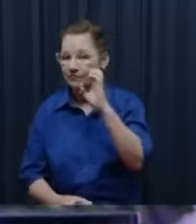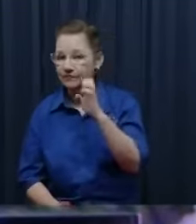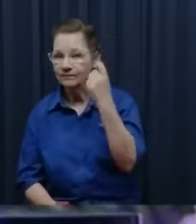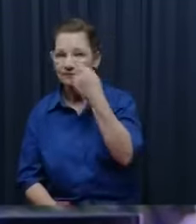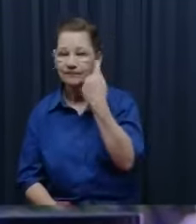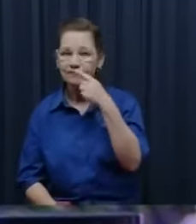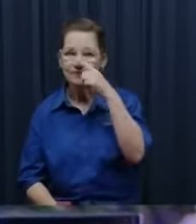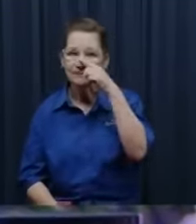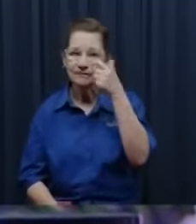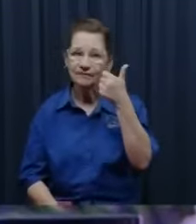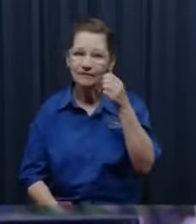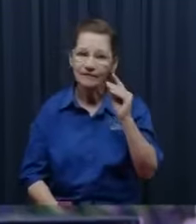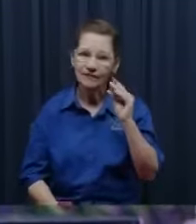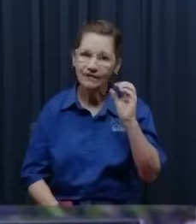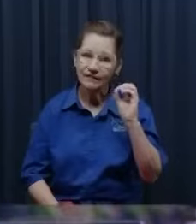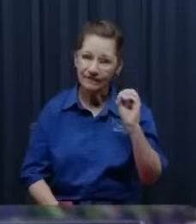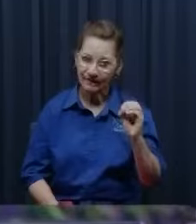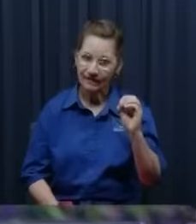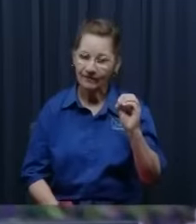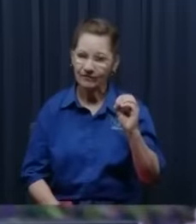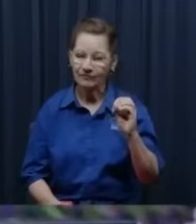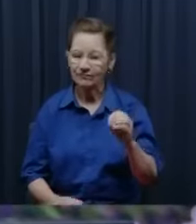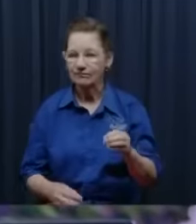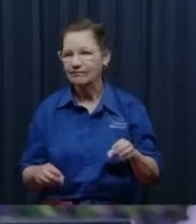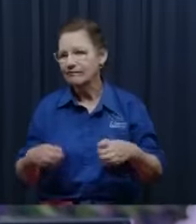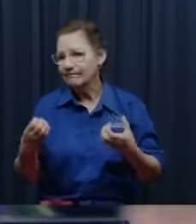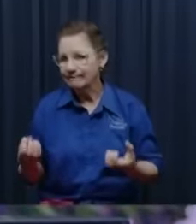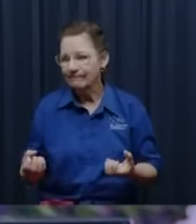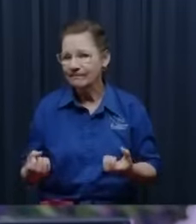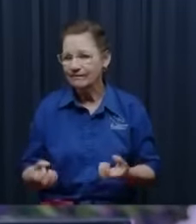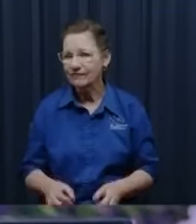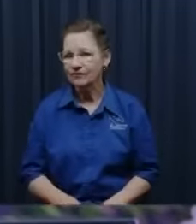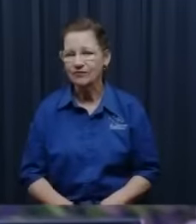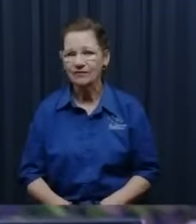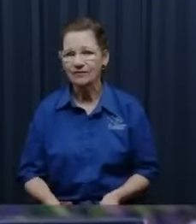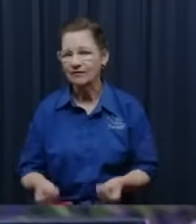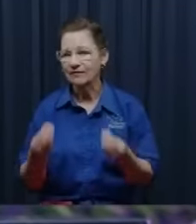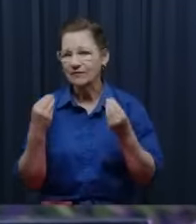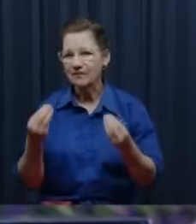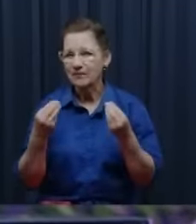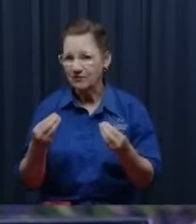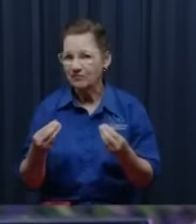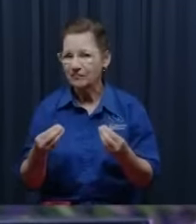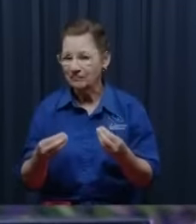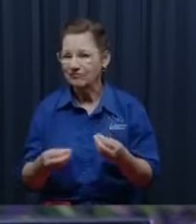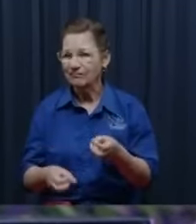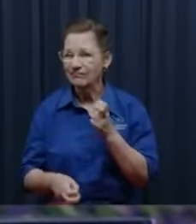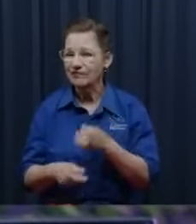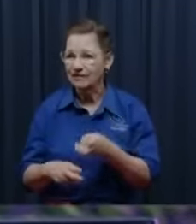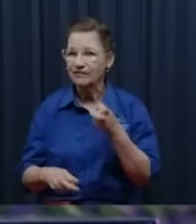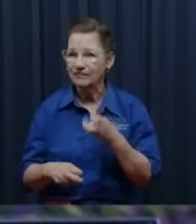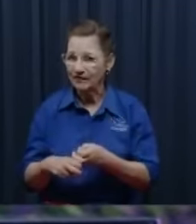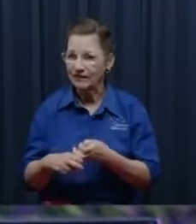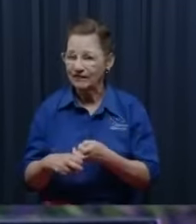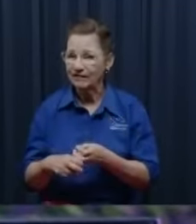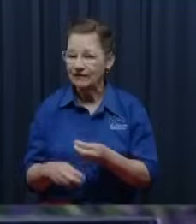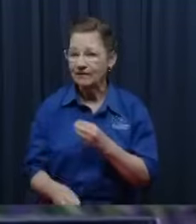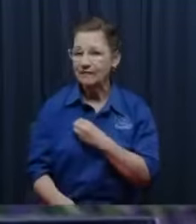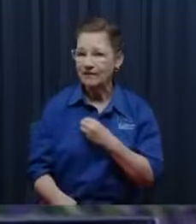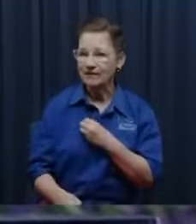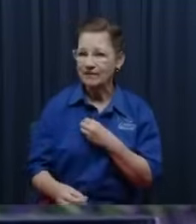eso y sin decir mire arreglemos esto primero devuelvan esos 132 personas tien ustedes y arreglos